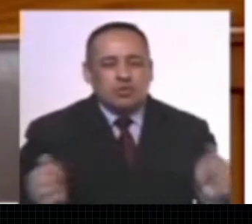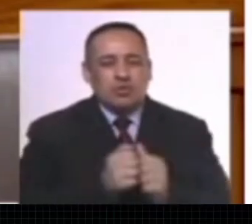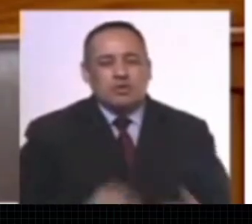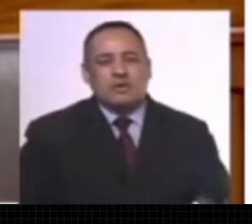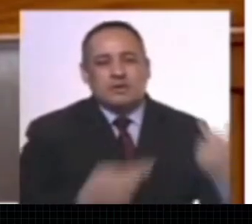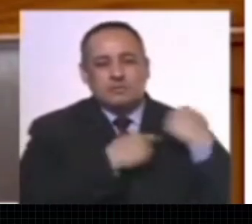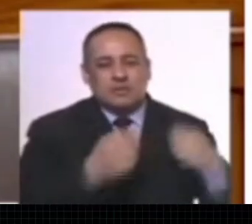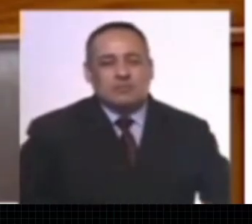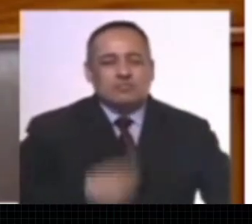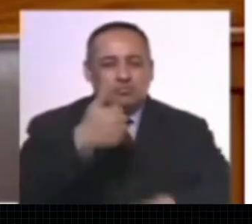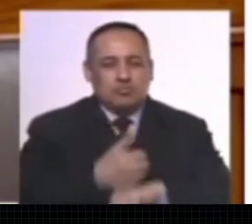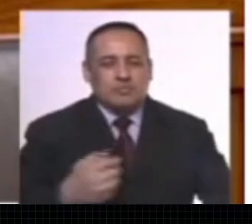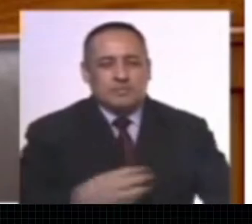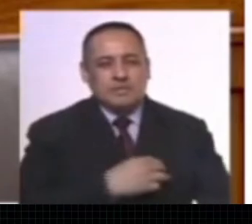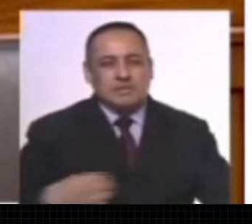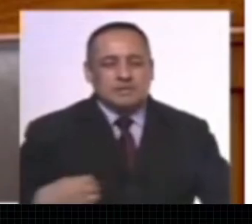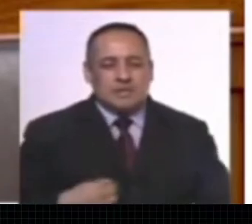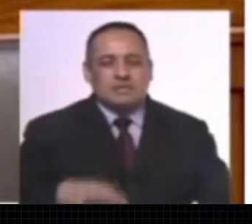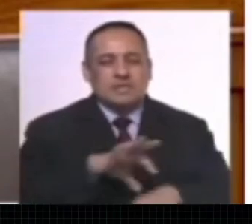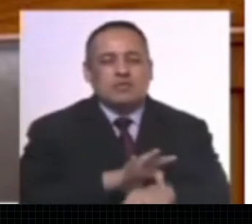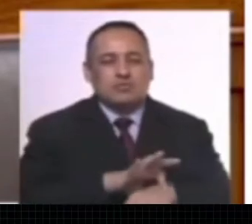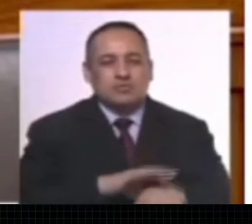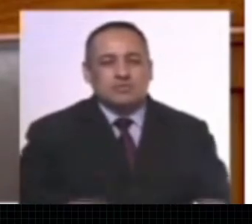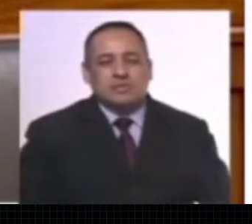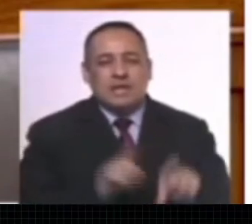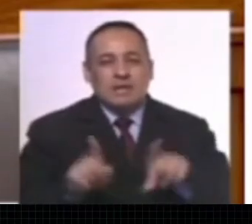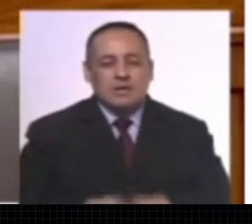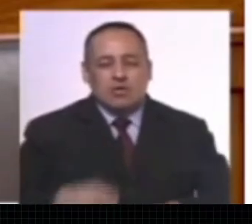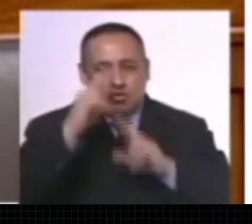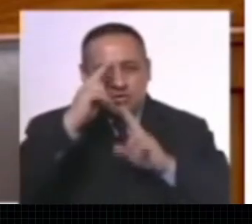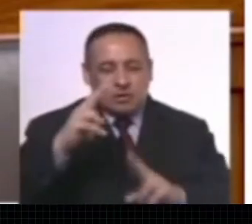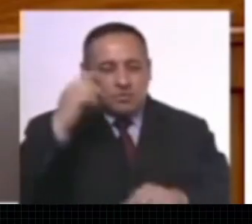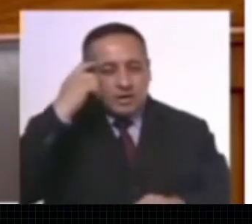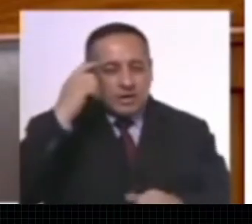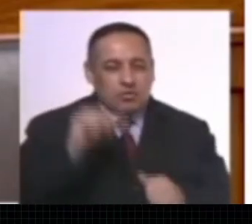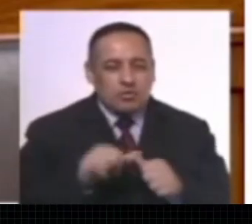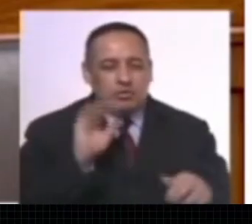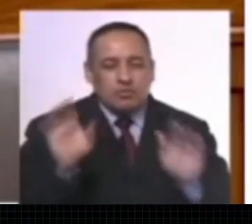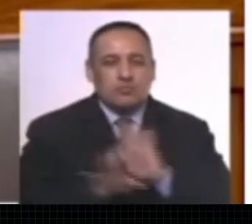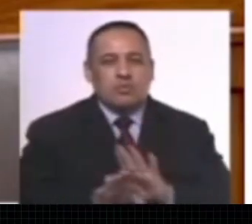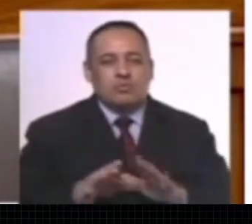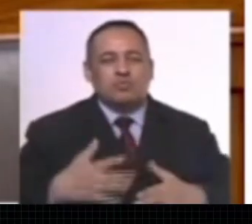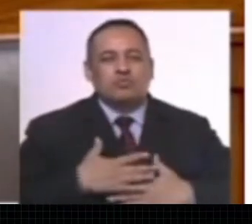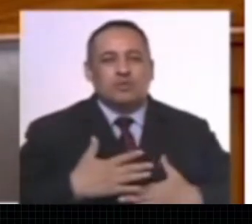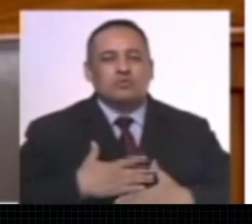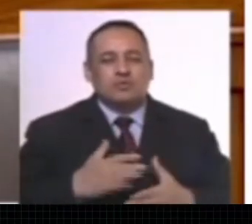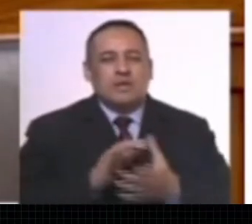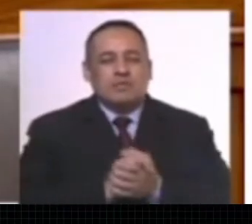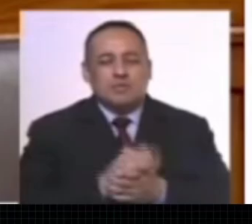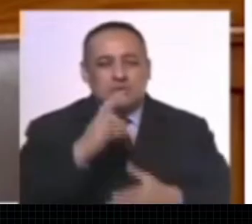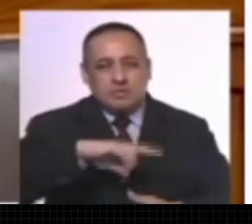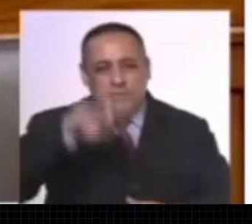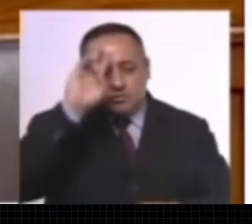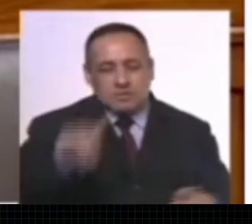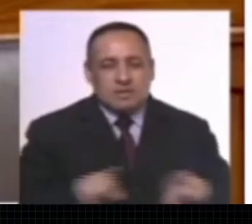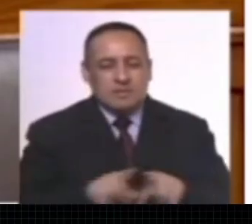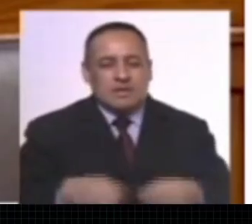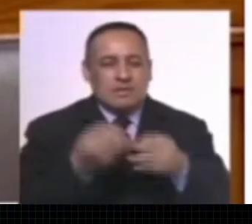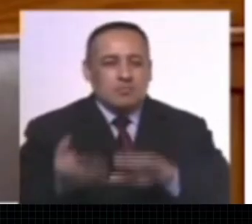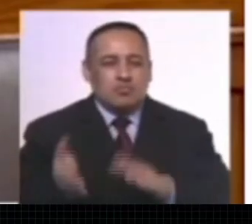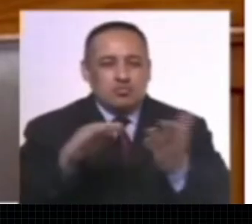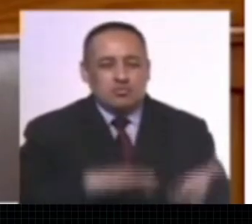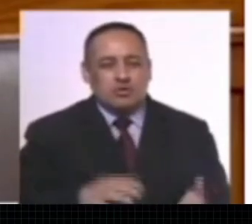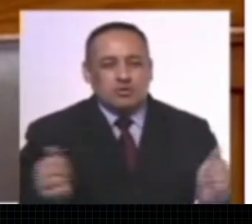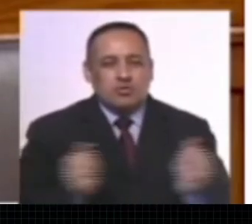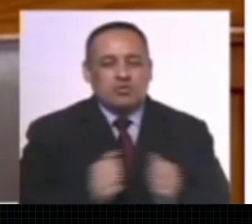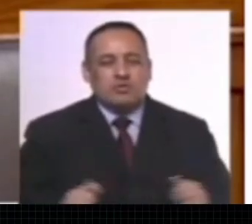mando de la cartera del Ministerio de Salud. Honremos la memoria de nuestros compatriotas que perdieron la vida